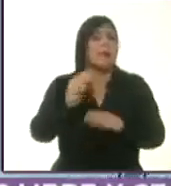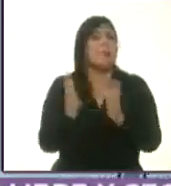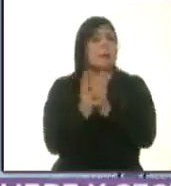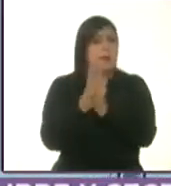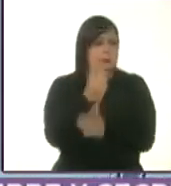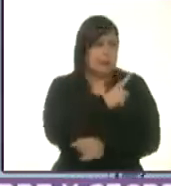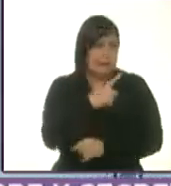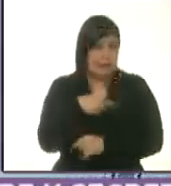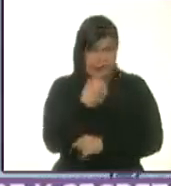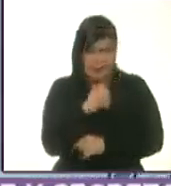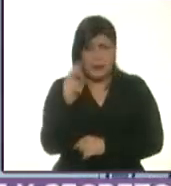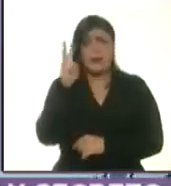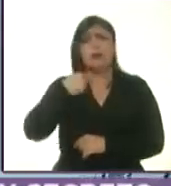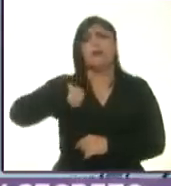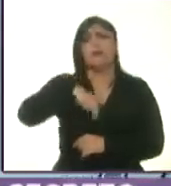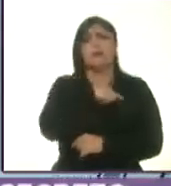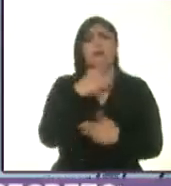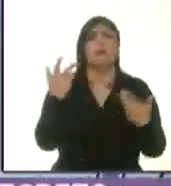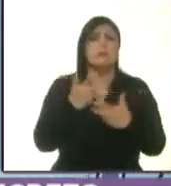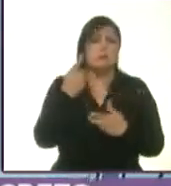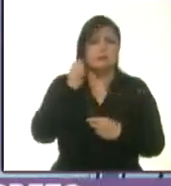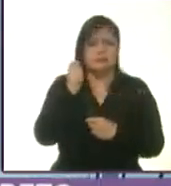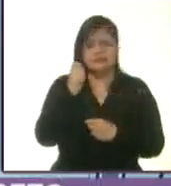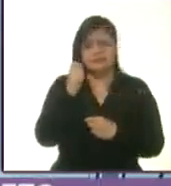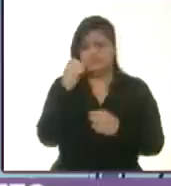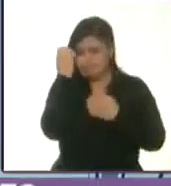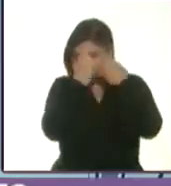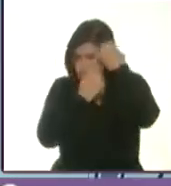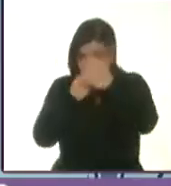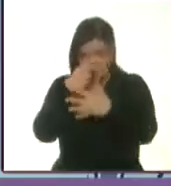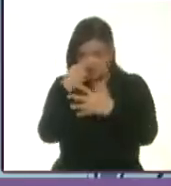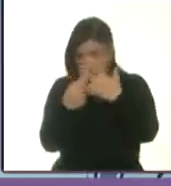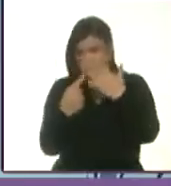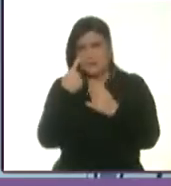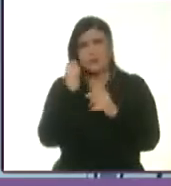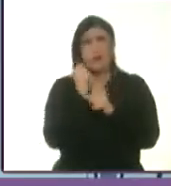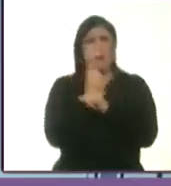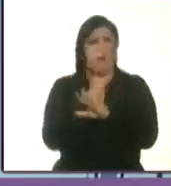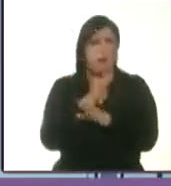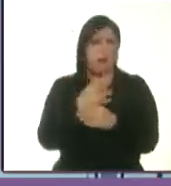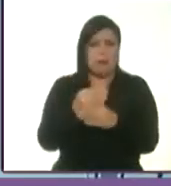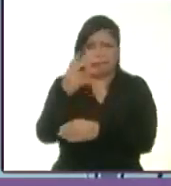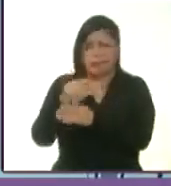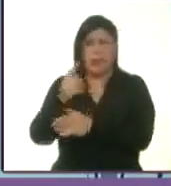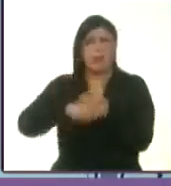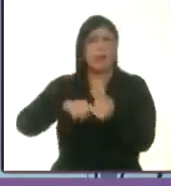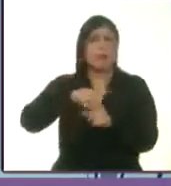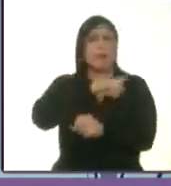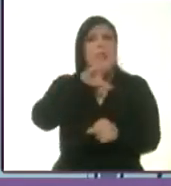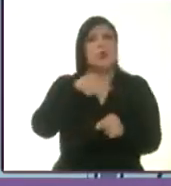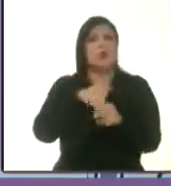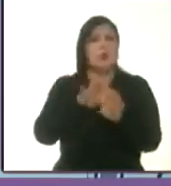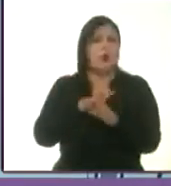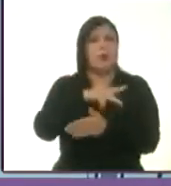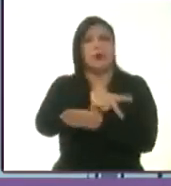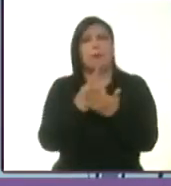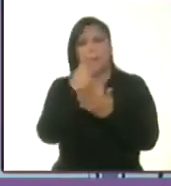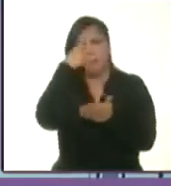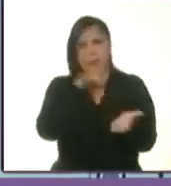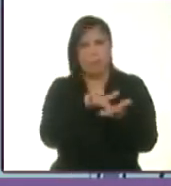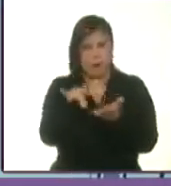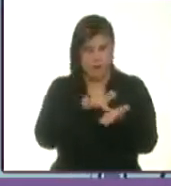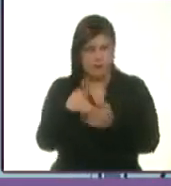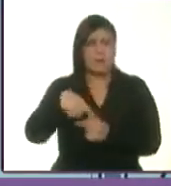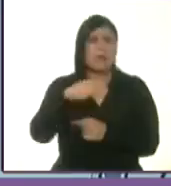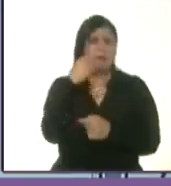primer lugar vamos a hacer una revisión concienzuda de todo lo que es la base de datos de todos los programas asistenciales vamos a